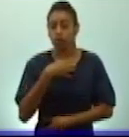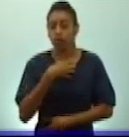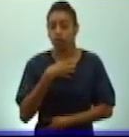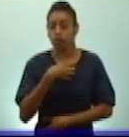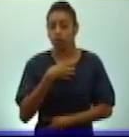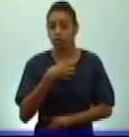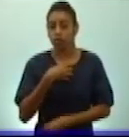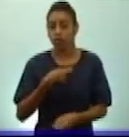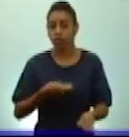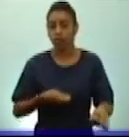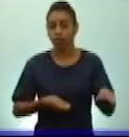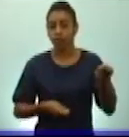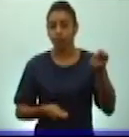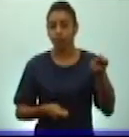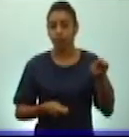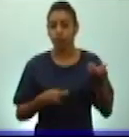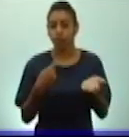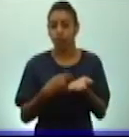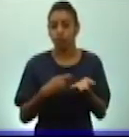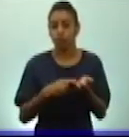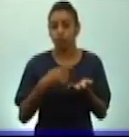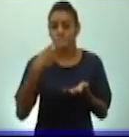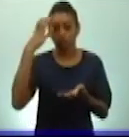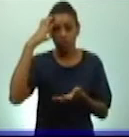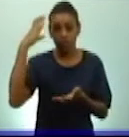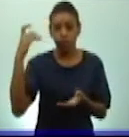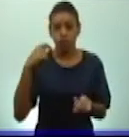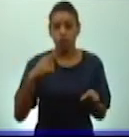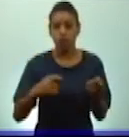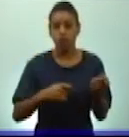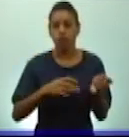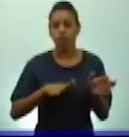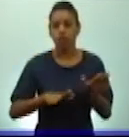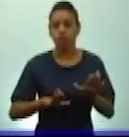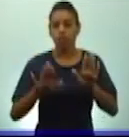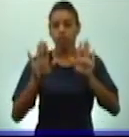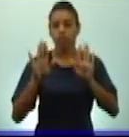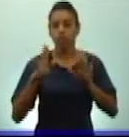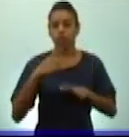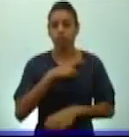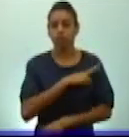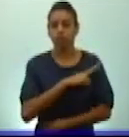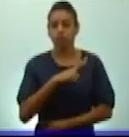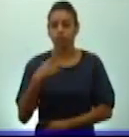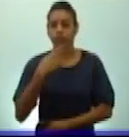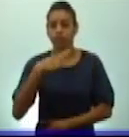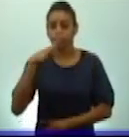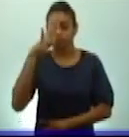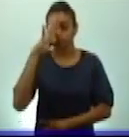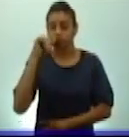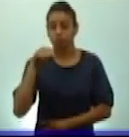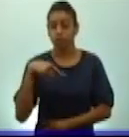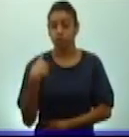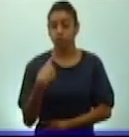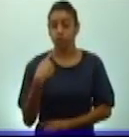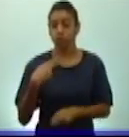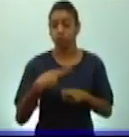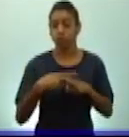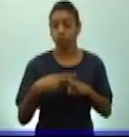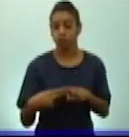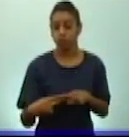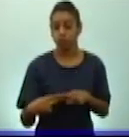armas que se compraron en Bélgica para la defensa de la revolución. Esto está calificado en nuestra historia